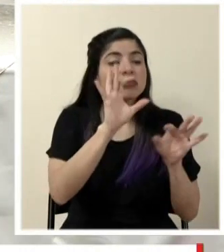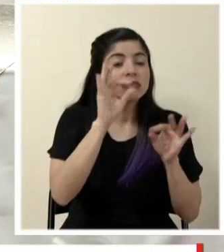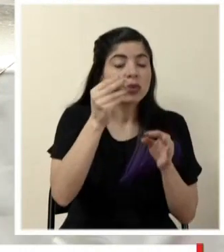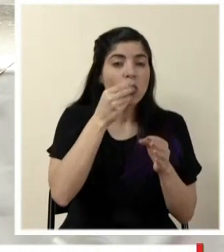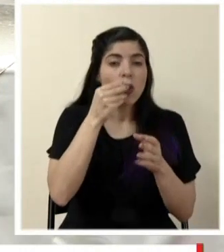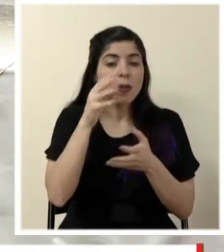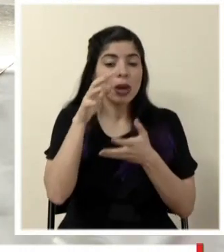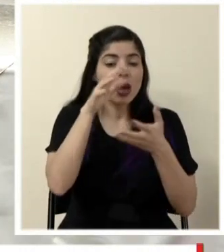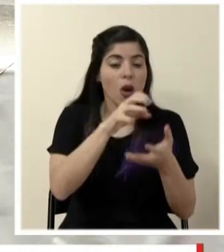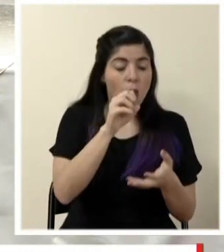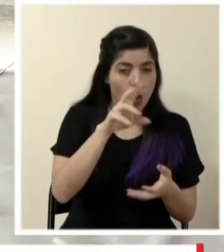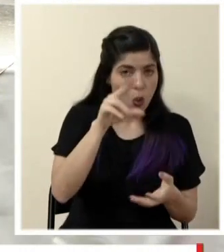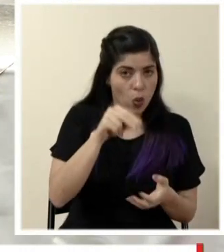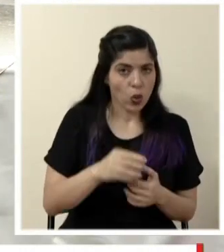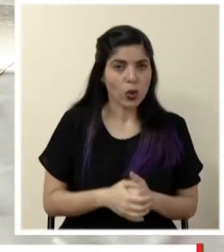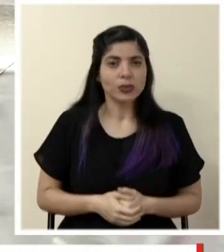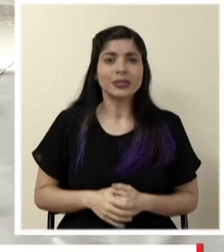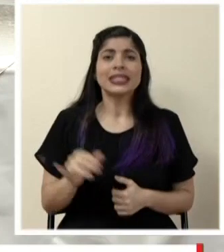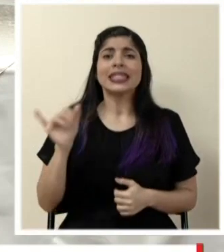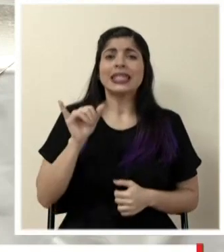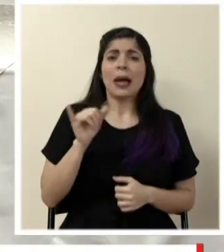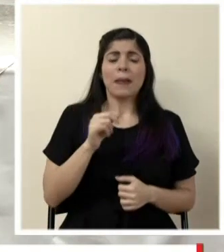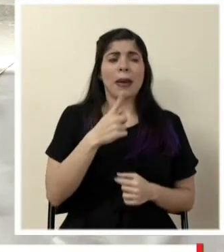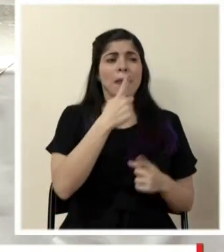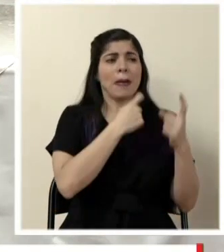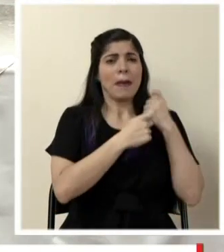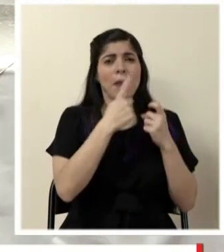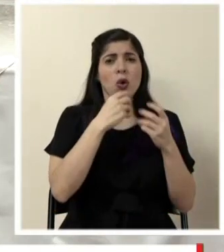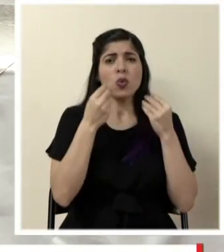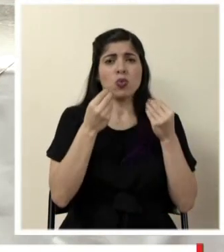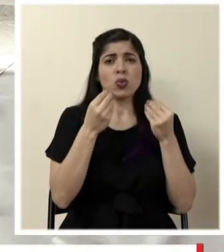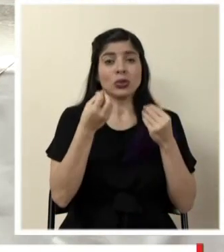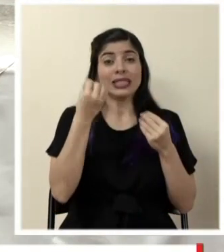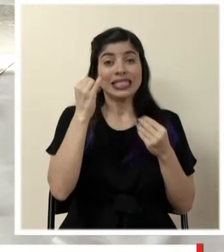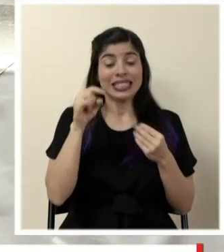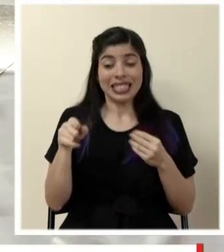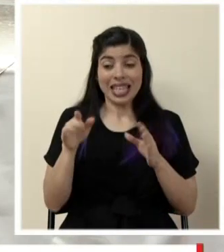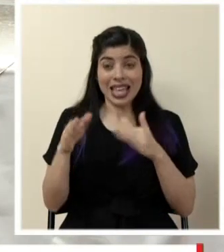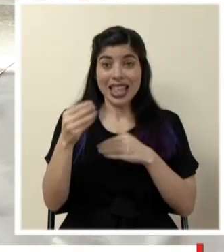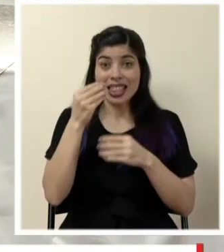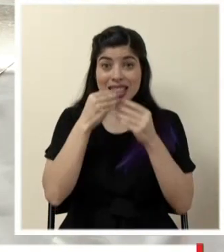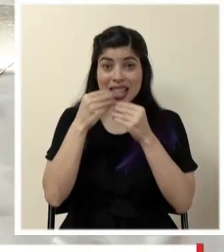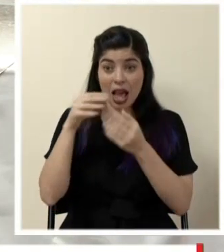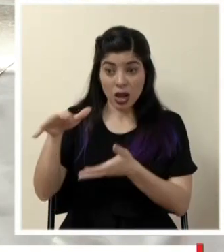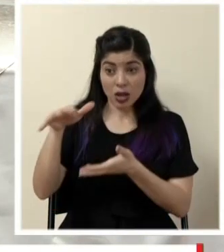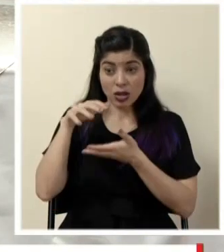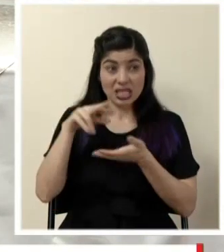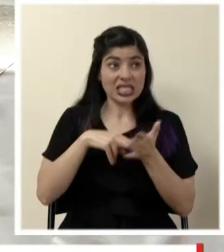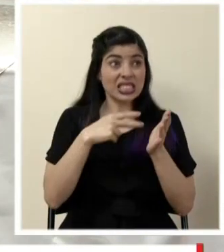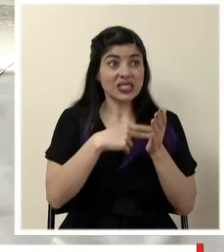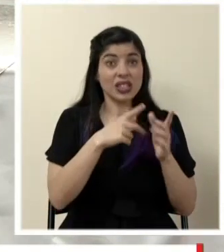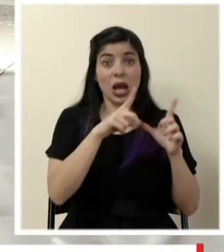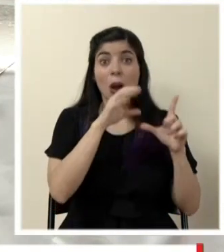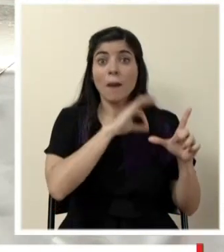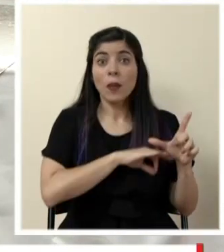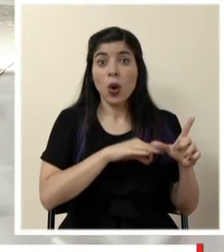ha preguntado mucho si obtener ese diario los descarta del bono